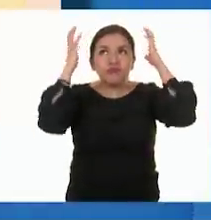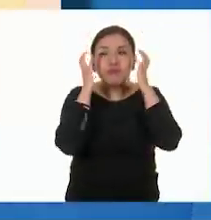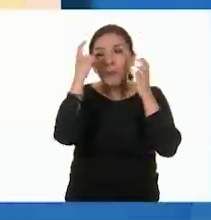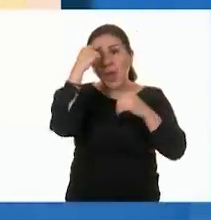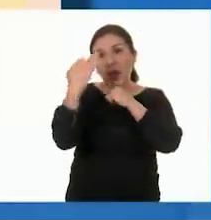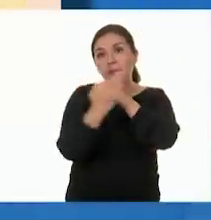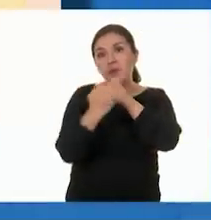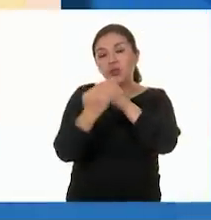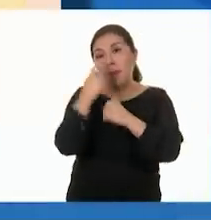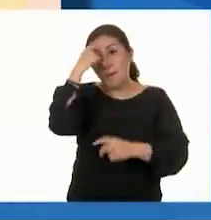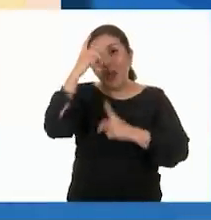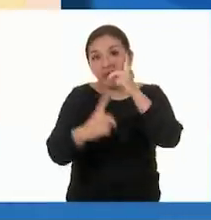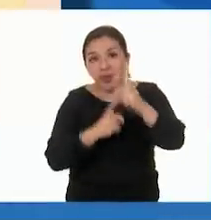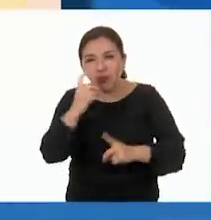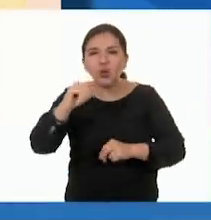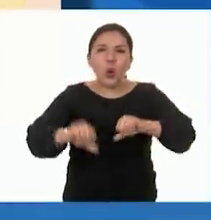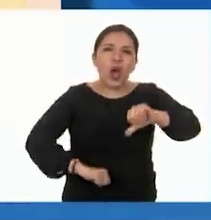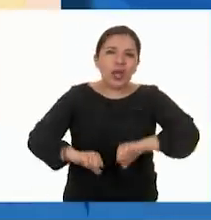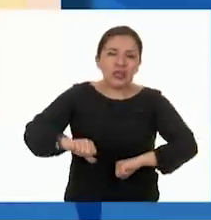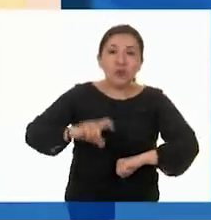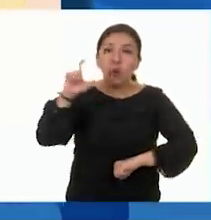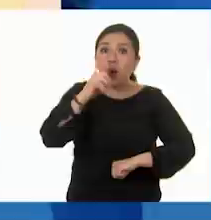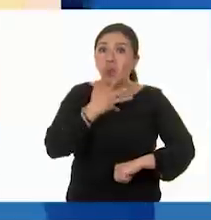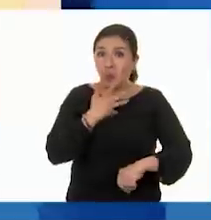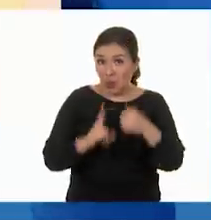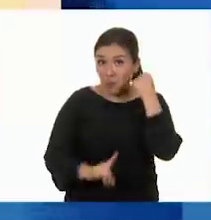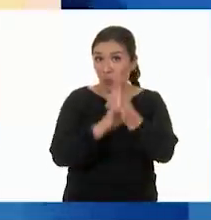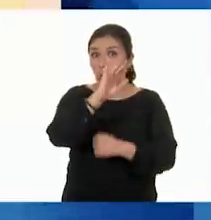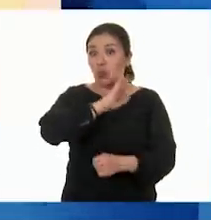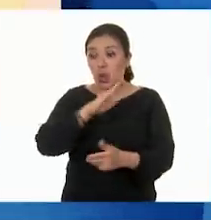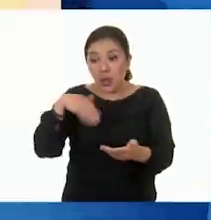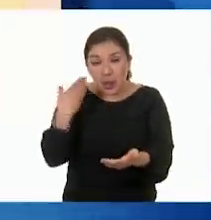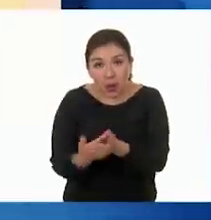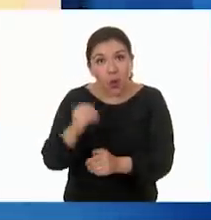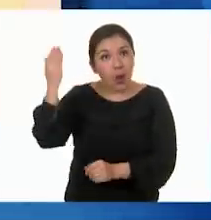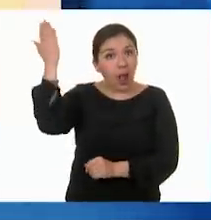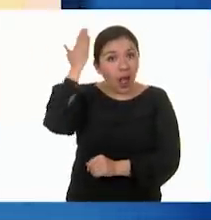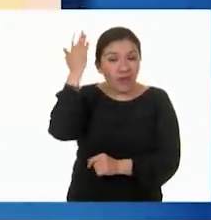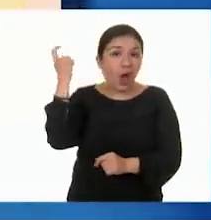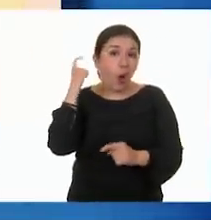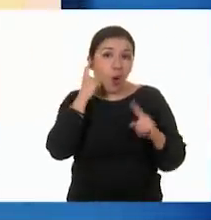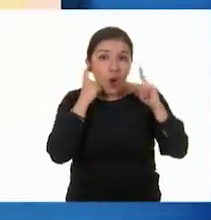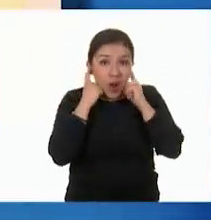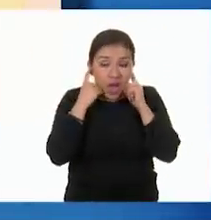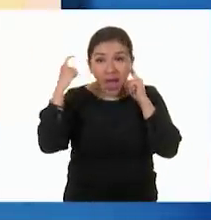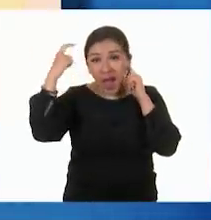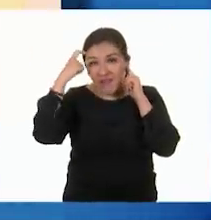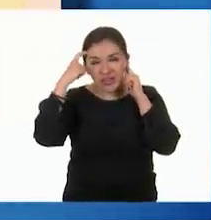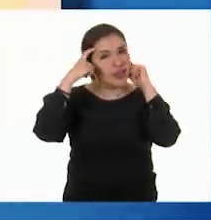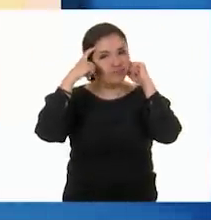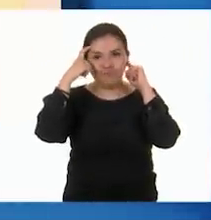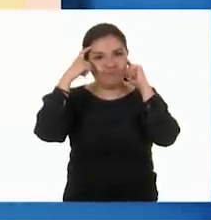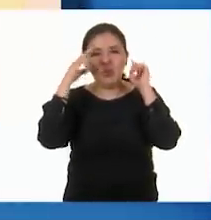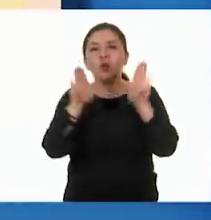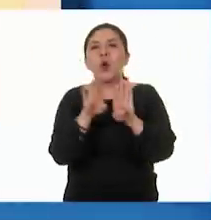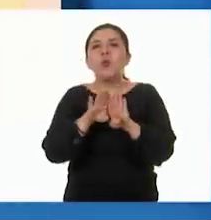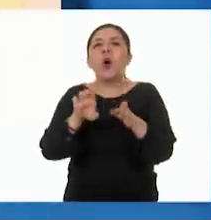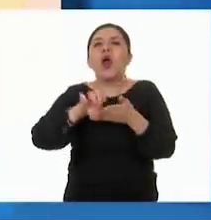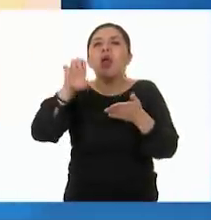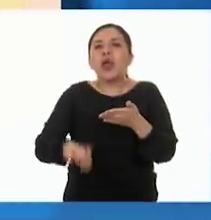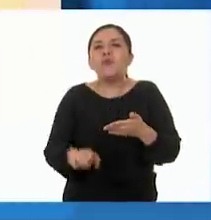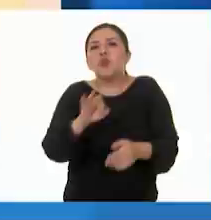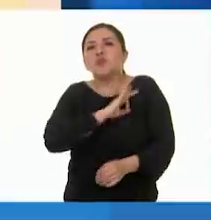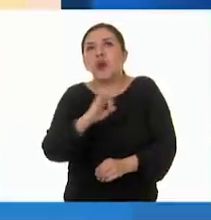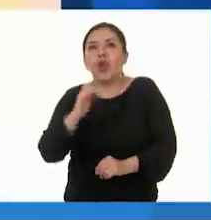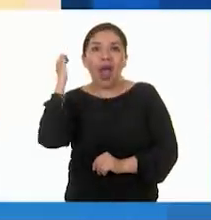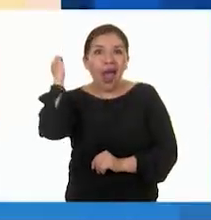protector adecuado en deportes o actividades donde existe el riesgo de experimentar golpes en las orejas o en la cabeza. Ejemplo de estos deportes